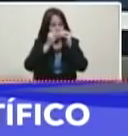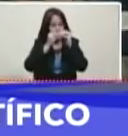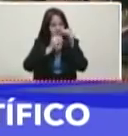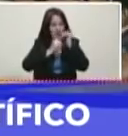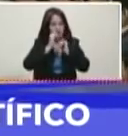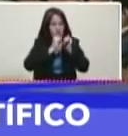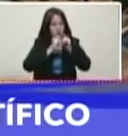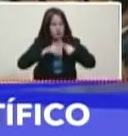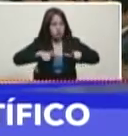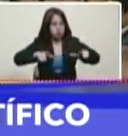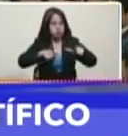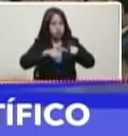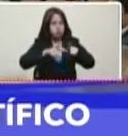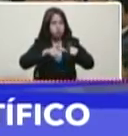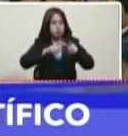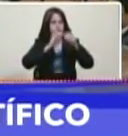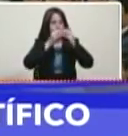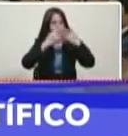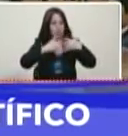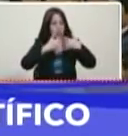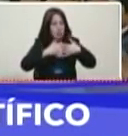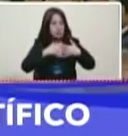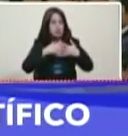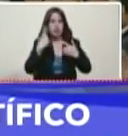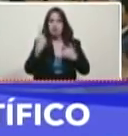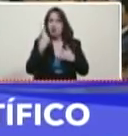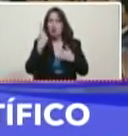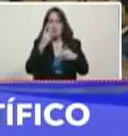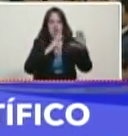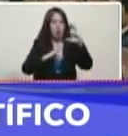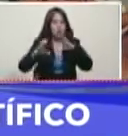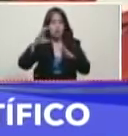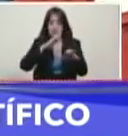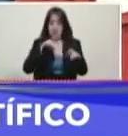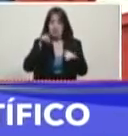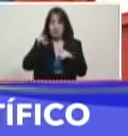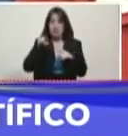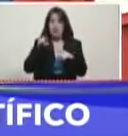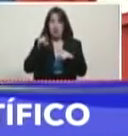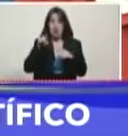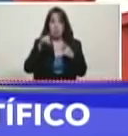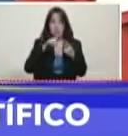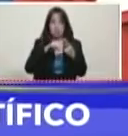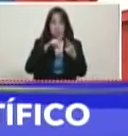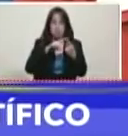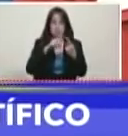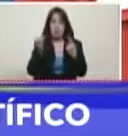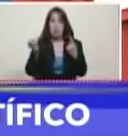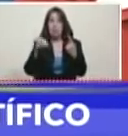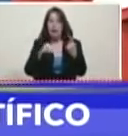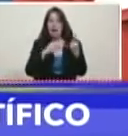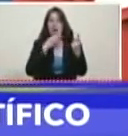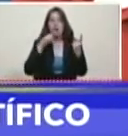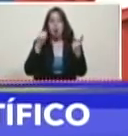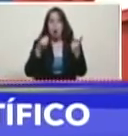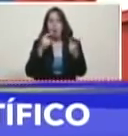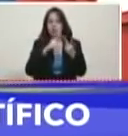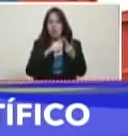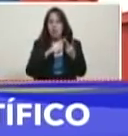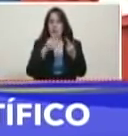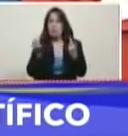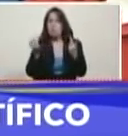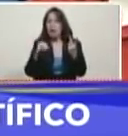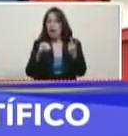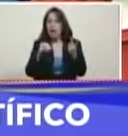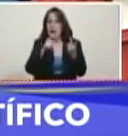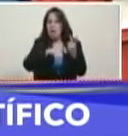Entonces, no somos solo los científicos, somos los científicos con los jóvenes, con el